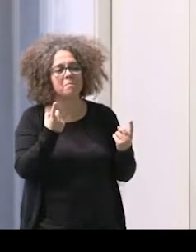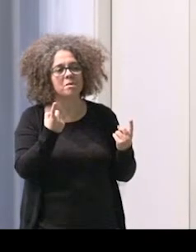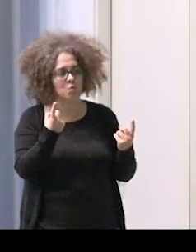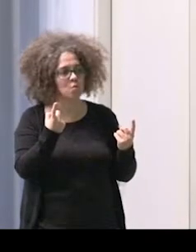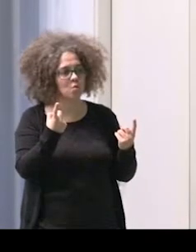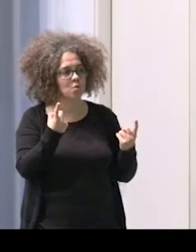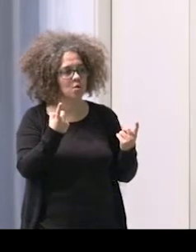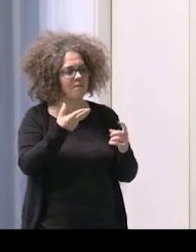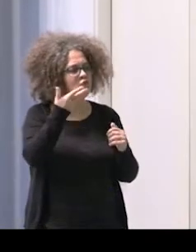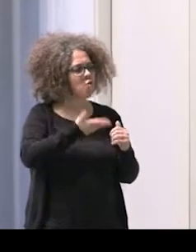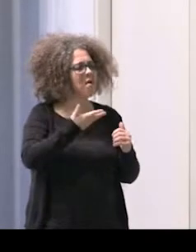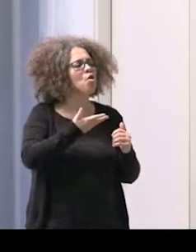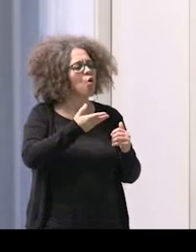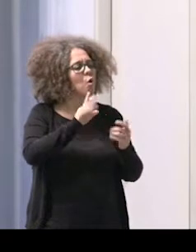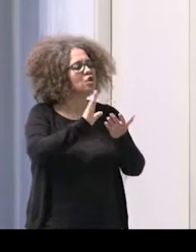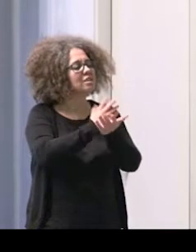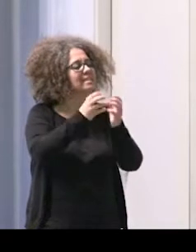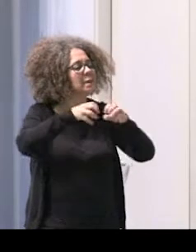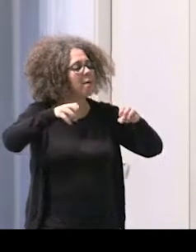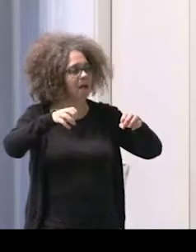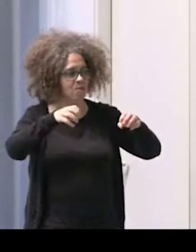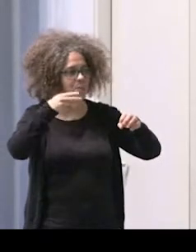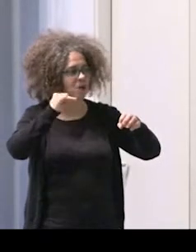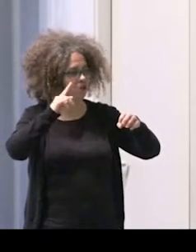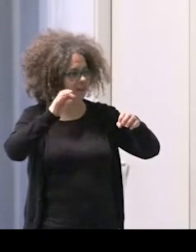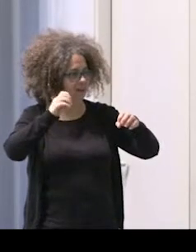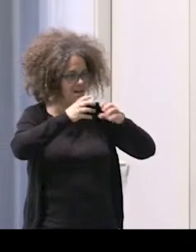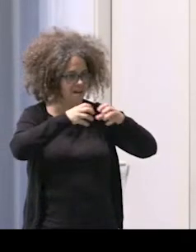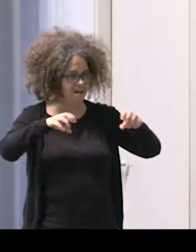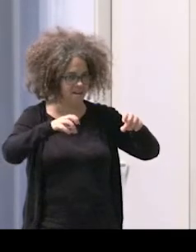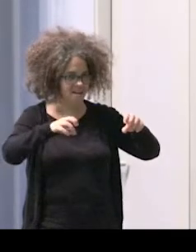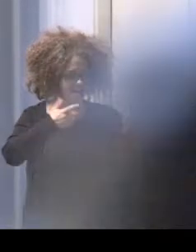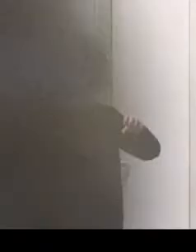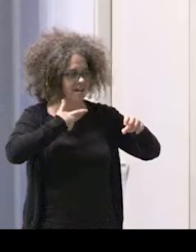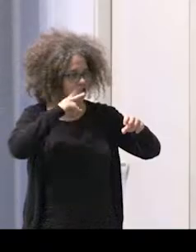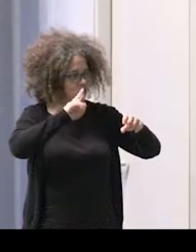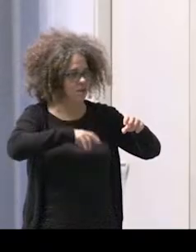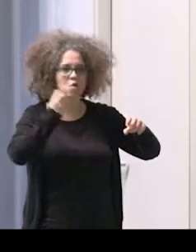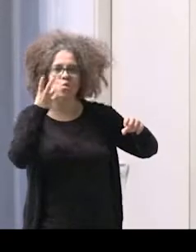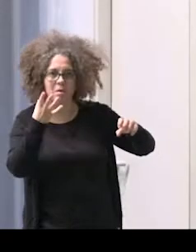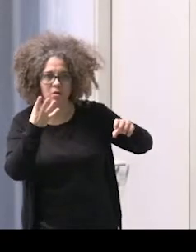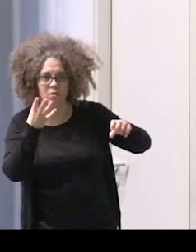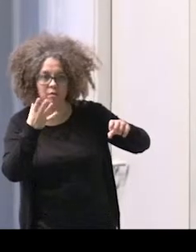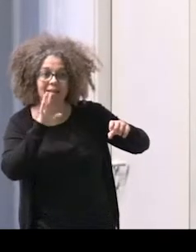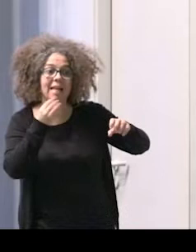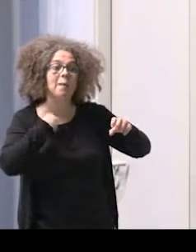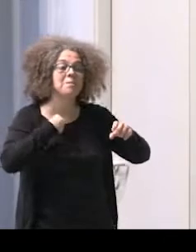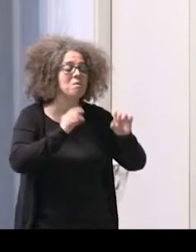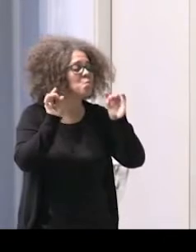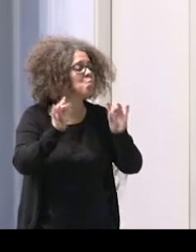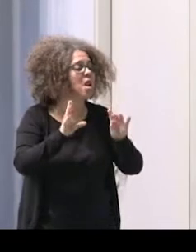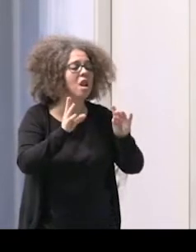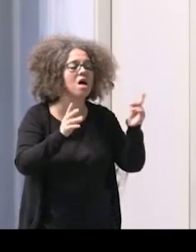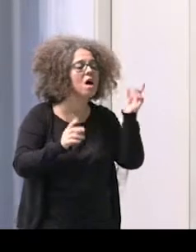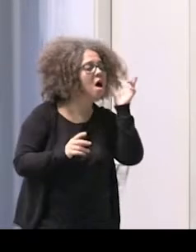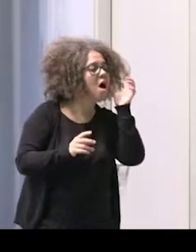información separada, porque la escucha dicótica resulta más fácil reconocer los números, que cuando tengo la misma información por los dos